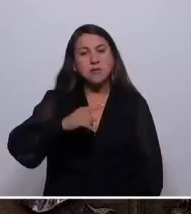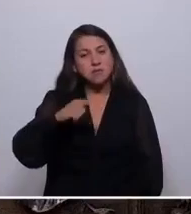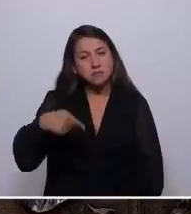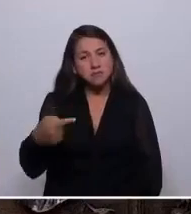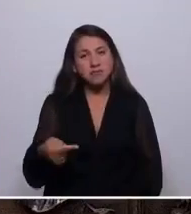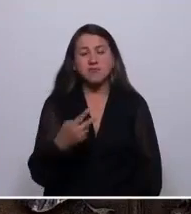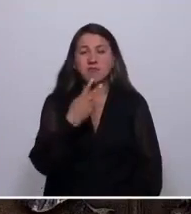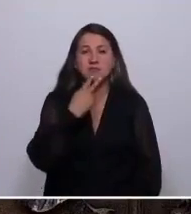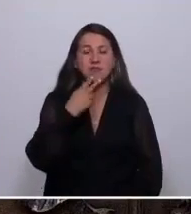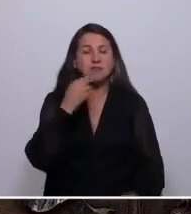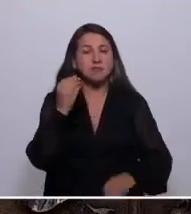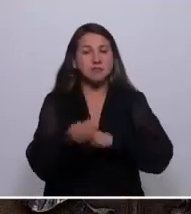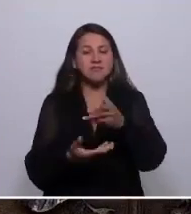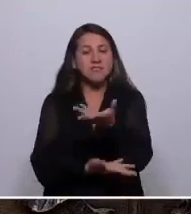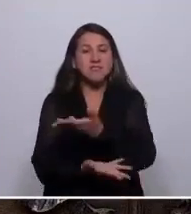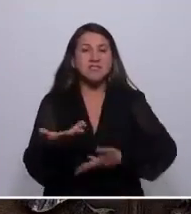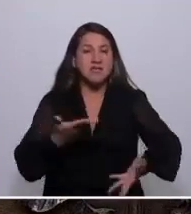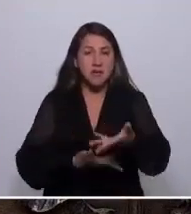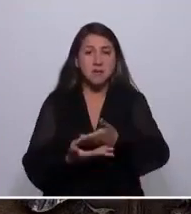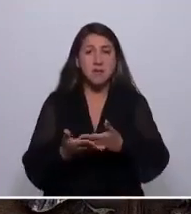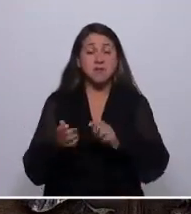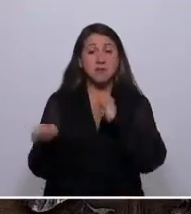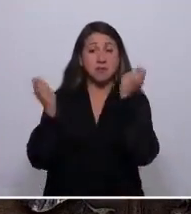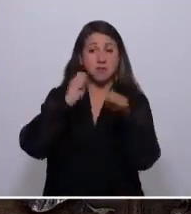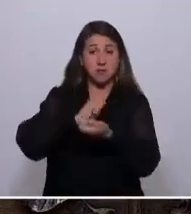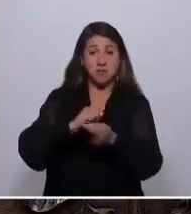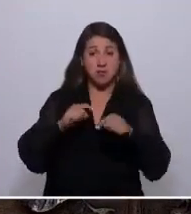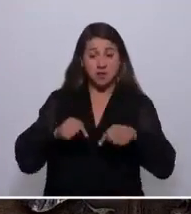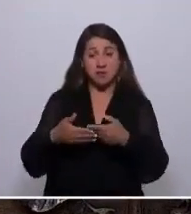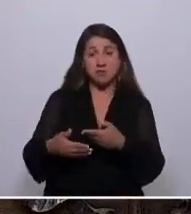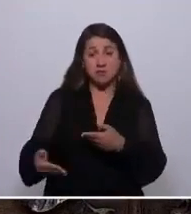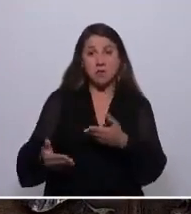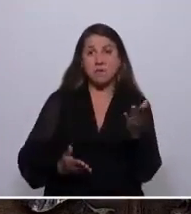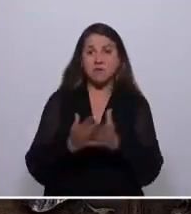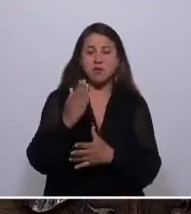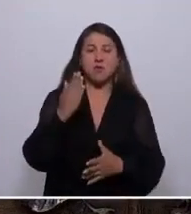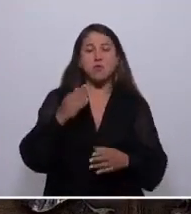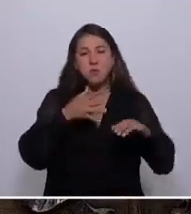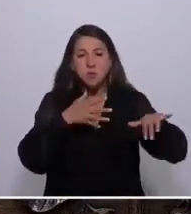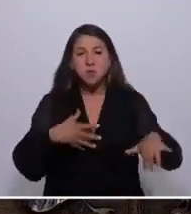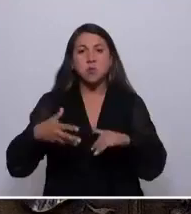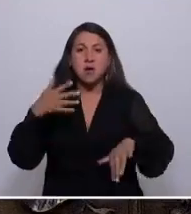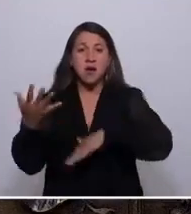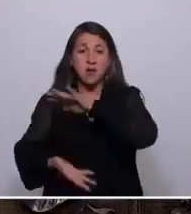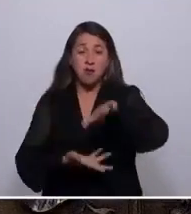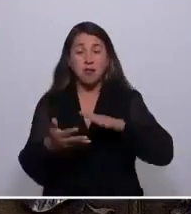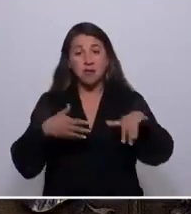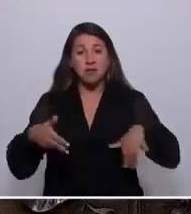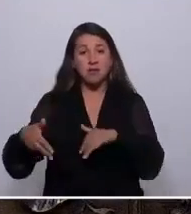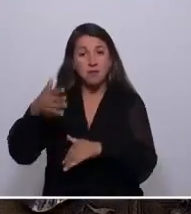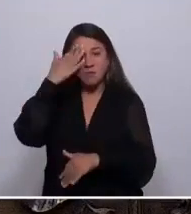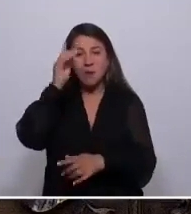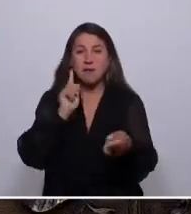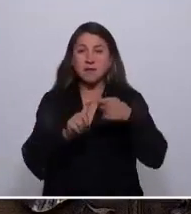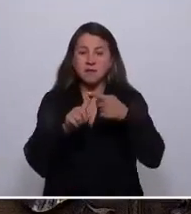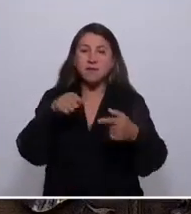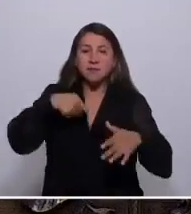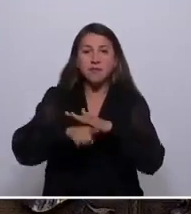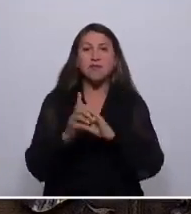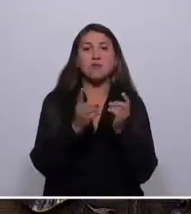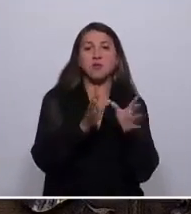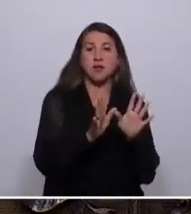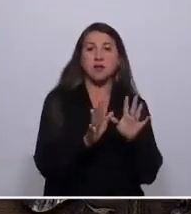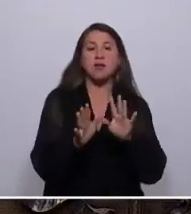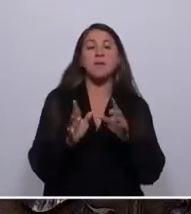diariamente. En este tránsito de transformación que explotó con la revuelta popular, decidí involucrarme en la vía democrática de refundación